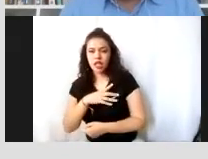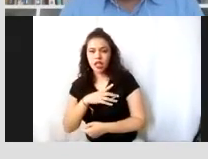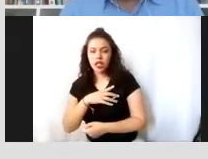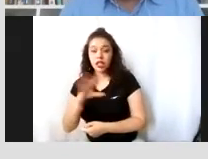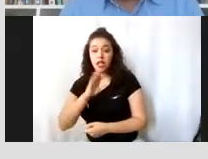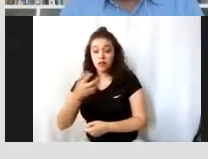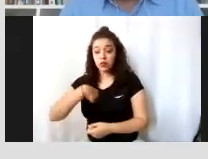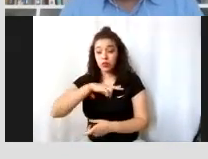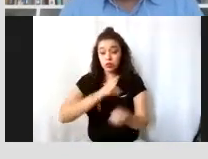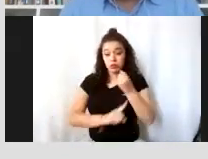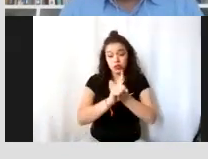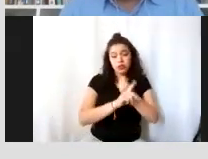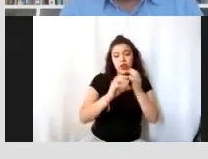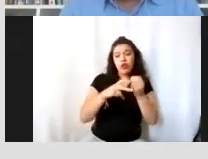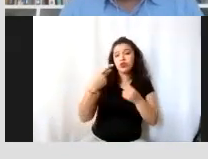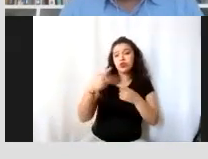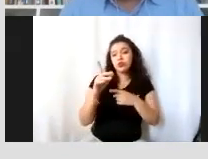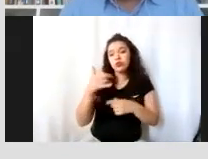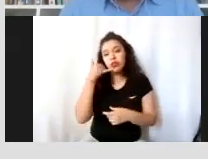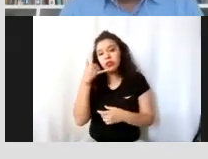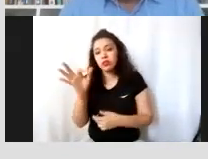o son sus equipos.